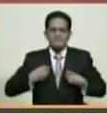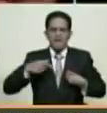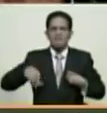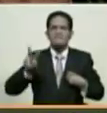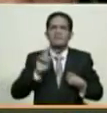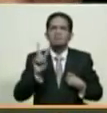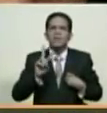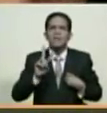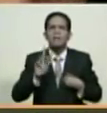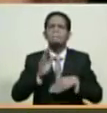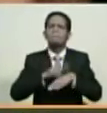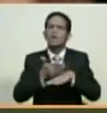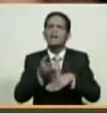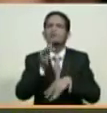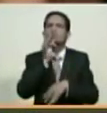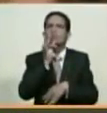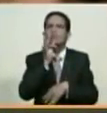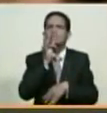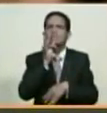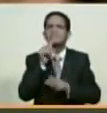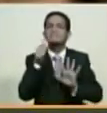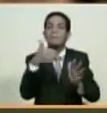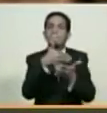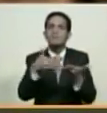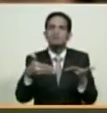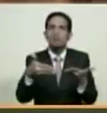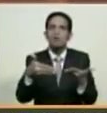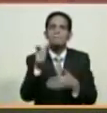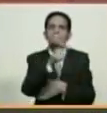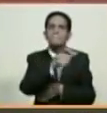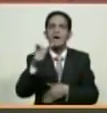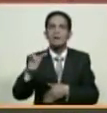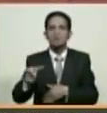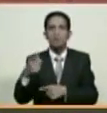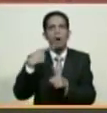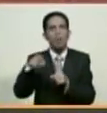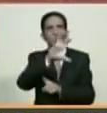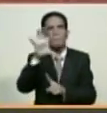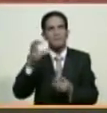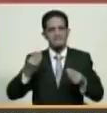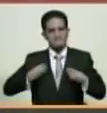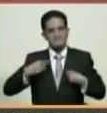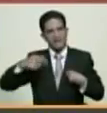todavía tenemos 6,5 millones de colombianos, ecuatorianos y peruanos viviendo en Venezuela?